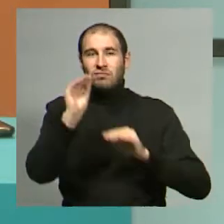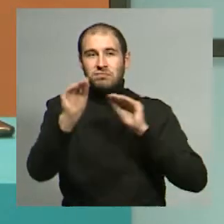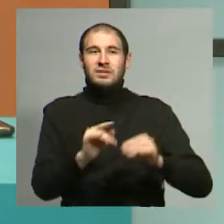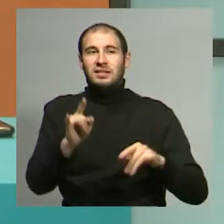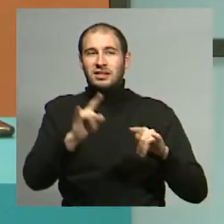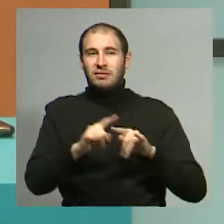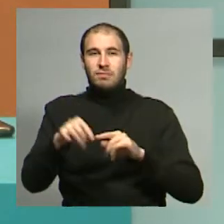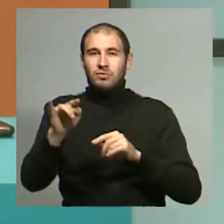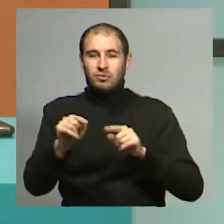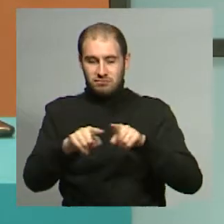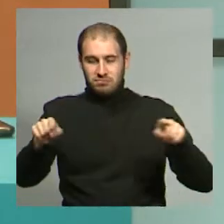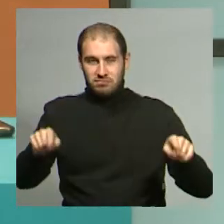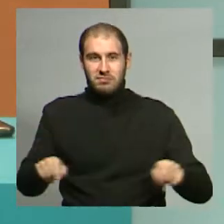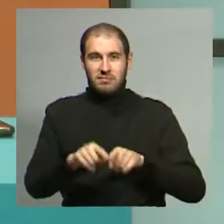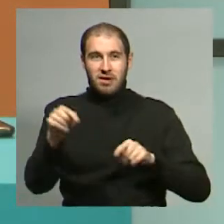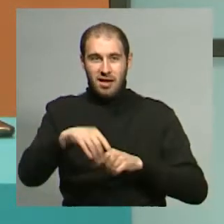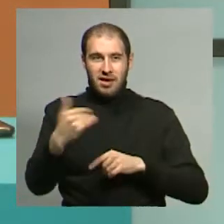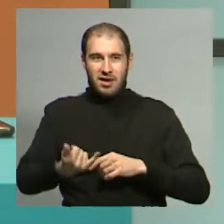en